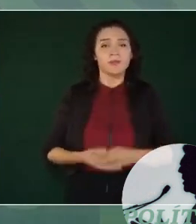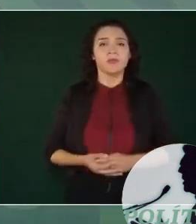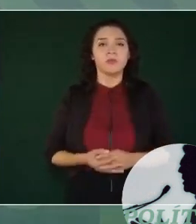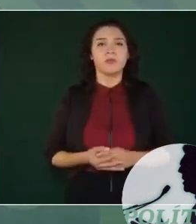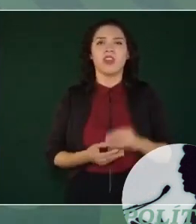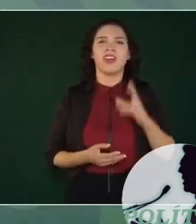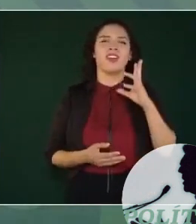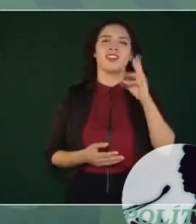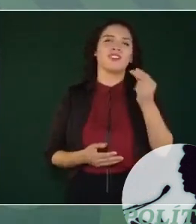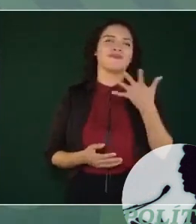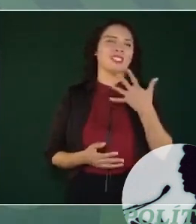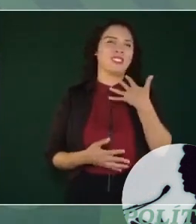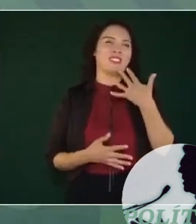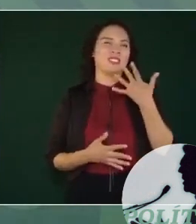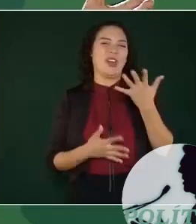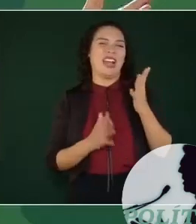no malandrín,